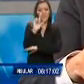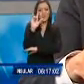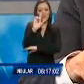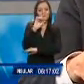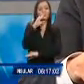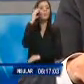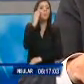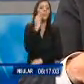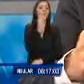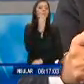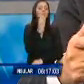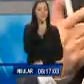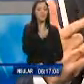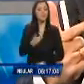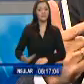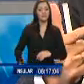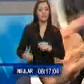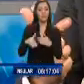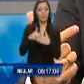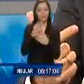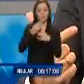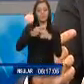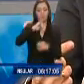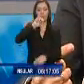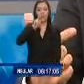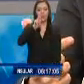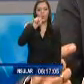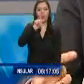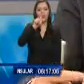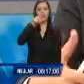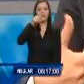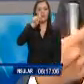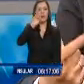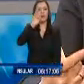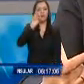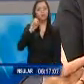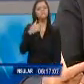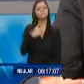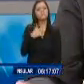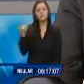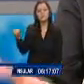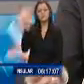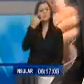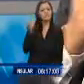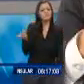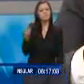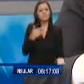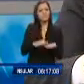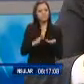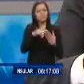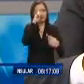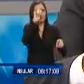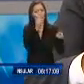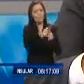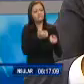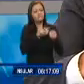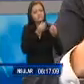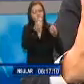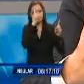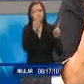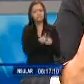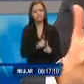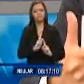presidente del Consejo Nacional Electoral, me llamó y dijo: Carlos, quisiera tener el derecho a la réplica porque sobre lo que se ha dicho